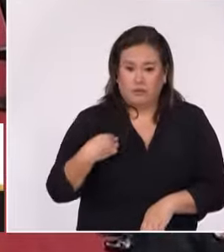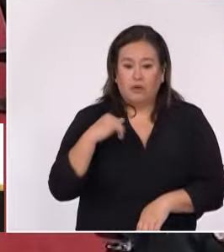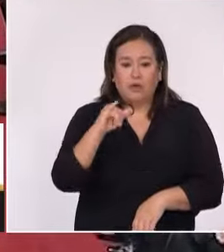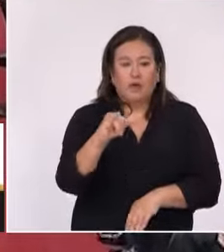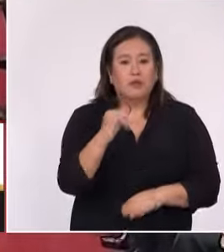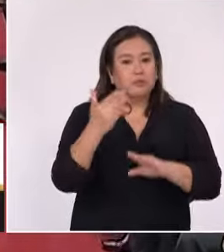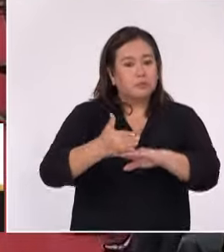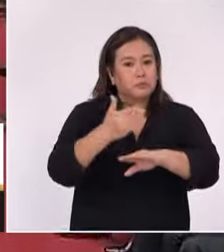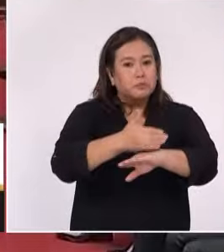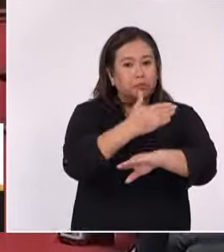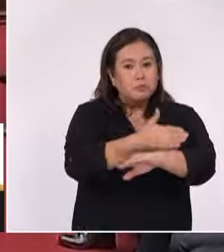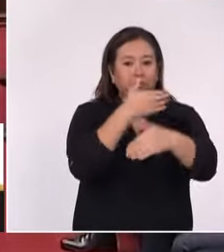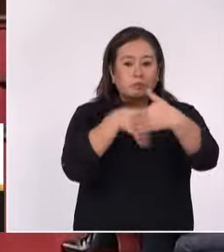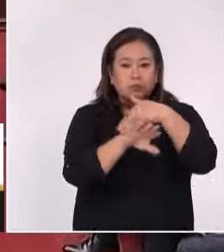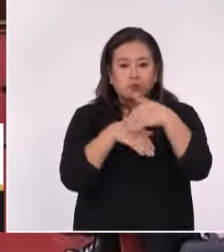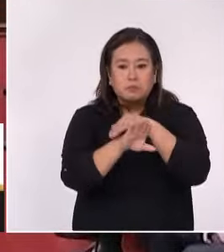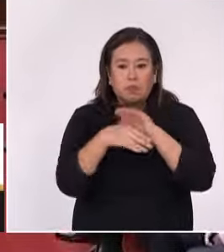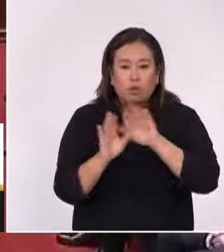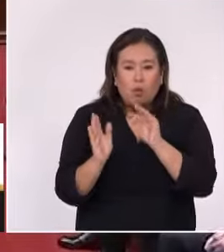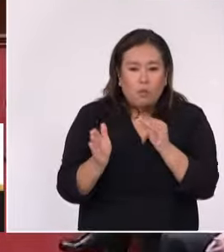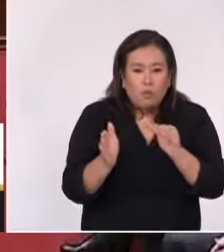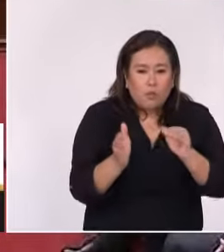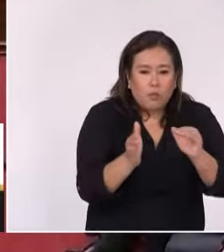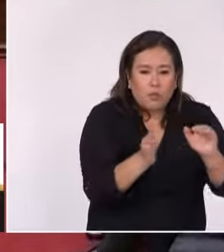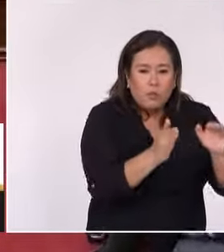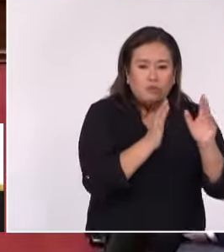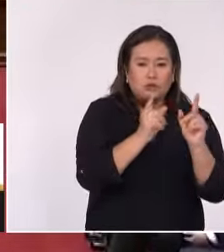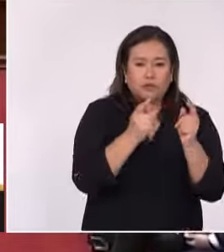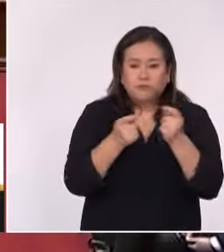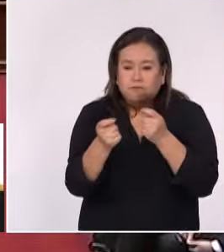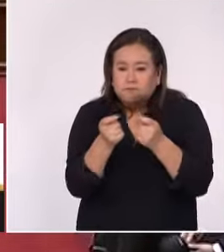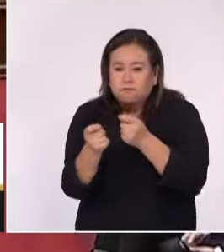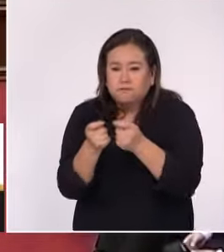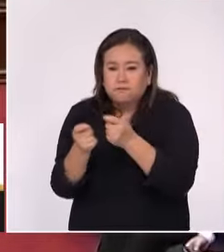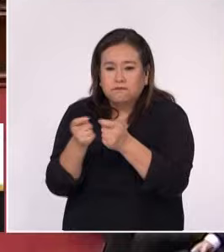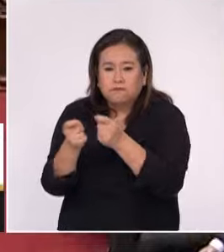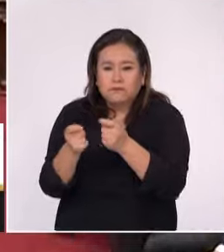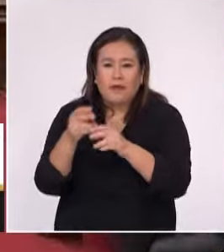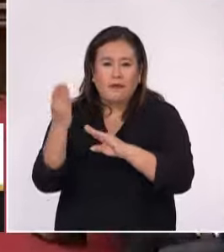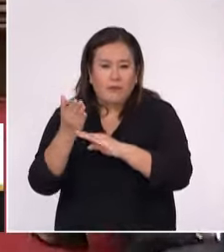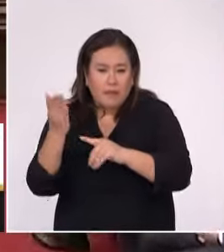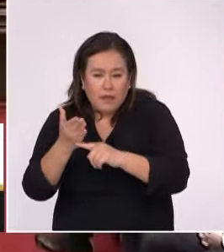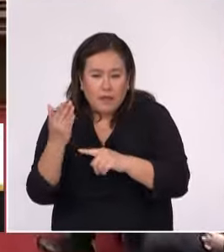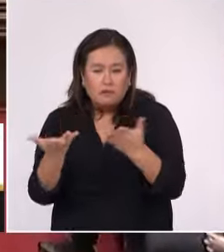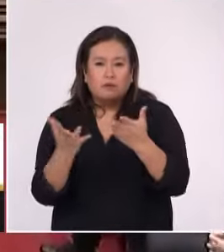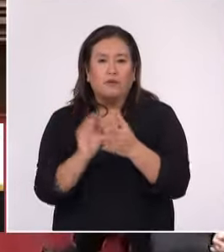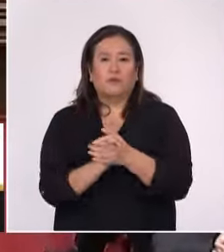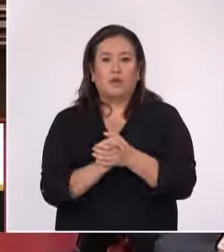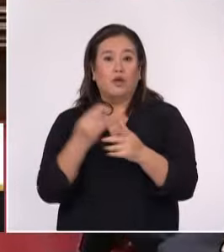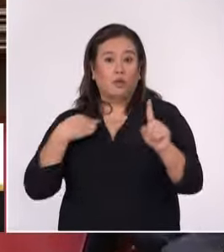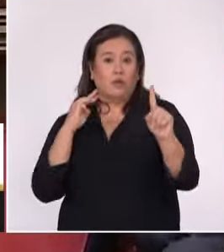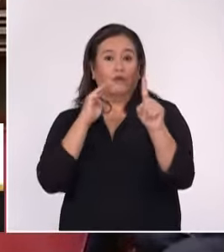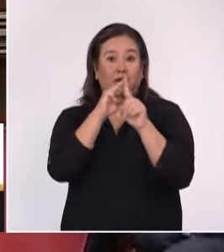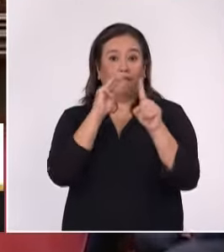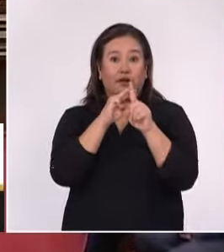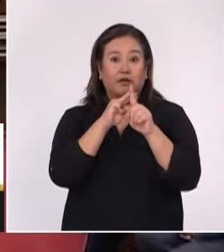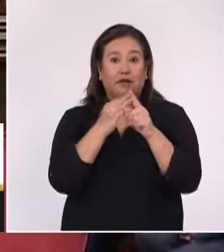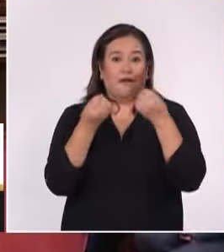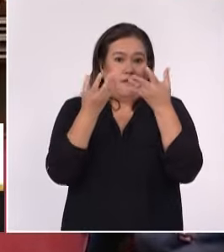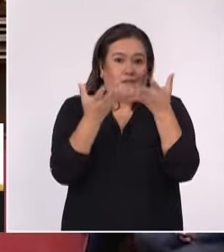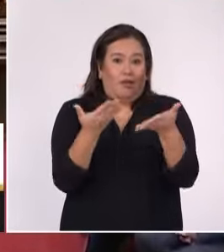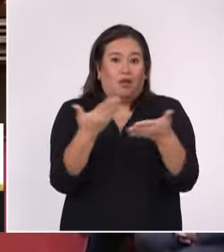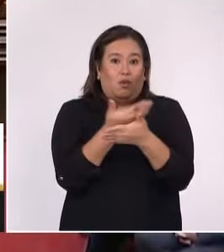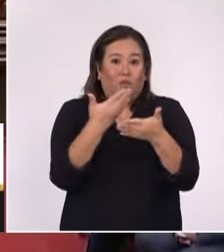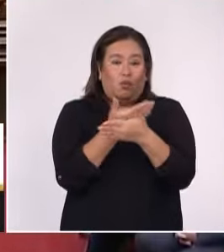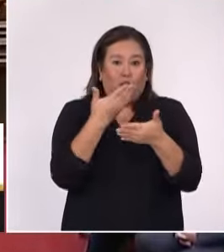desarrollará en el marco de un proceso de racionalización técnico. Nuestra meta es modernizar